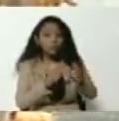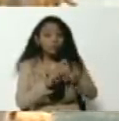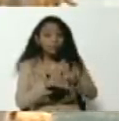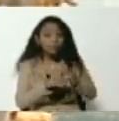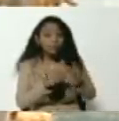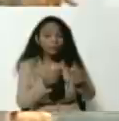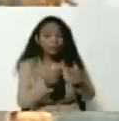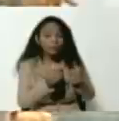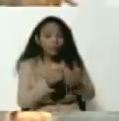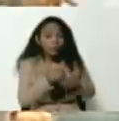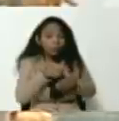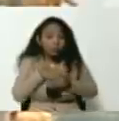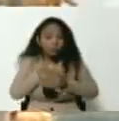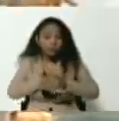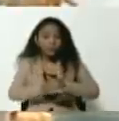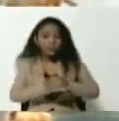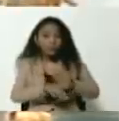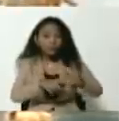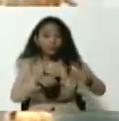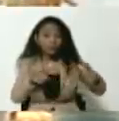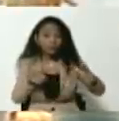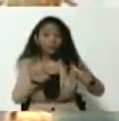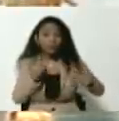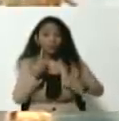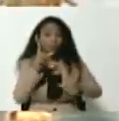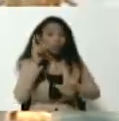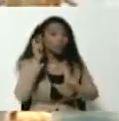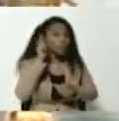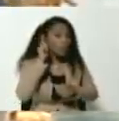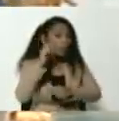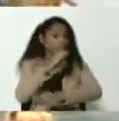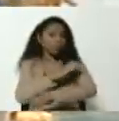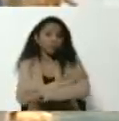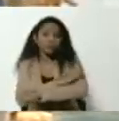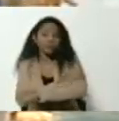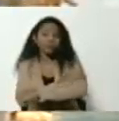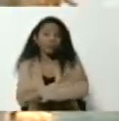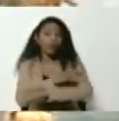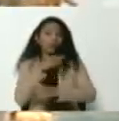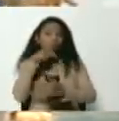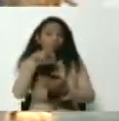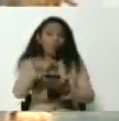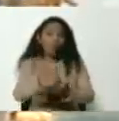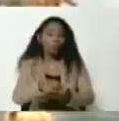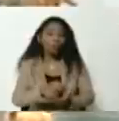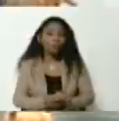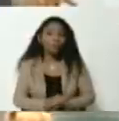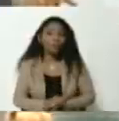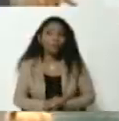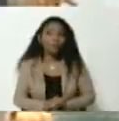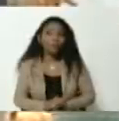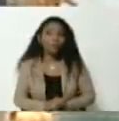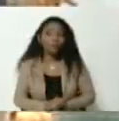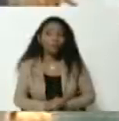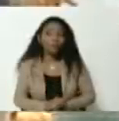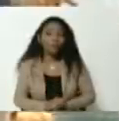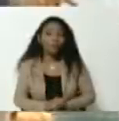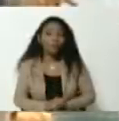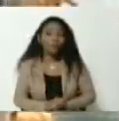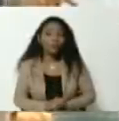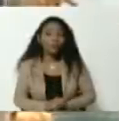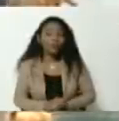con una tremenda tajada. Una señora, opositora también, llamada Patricia